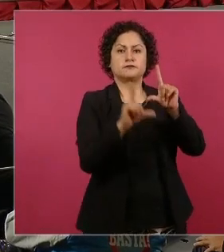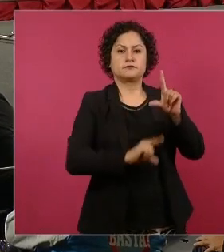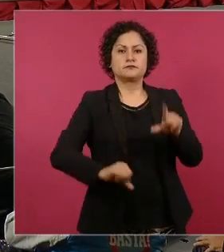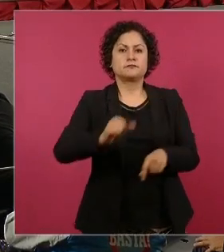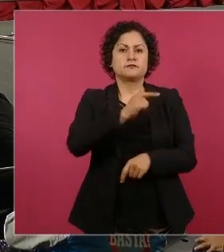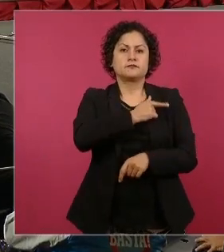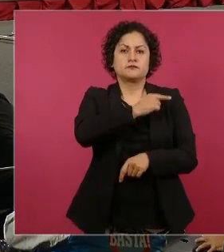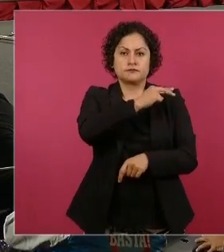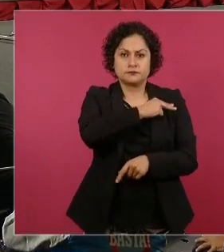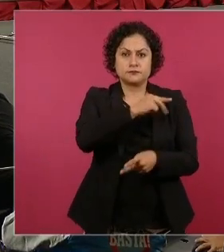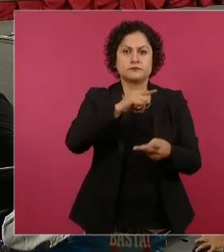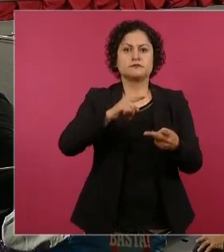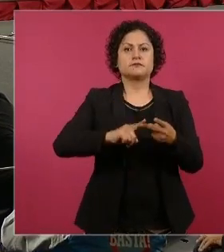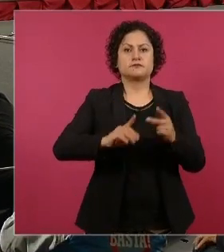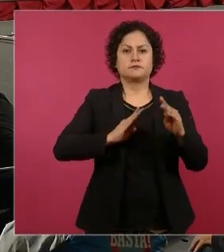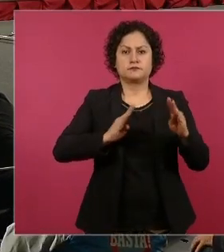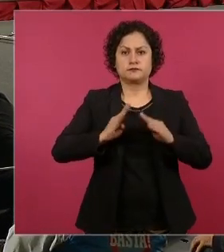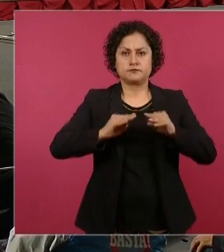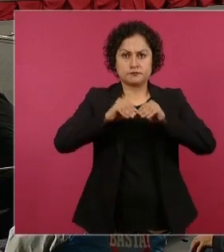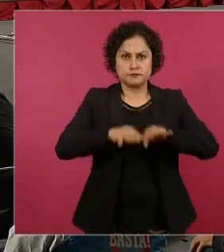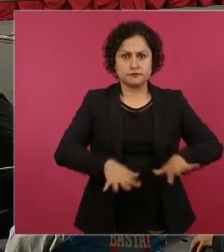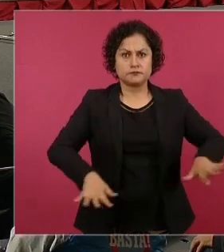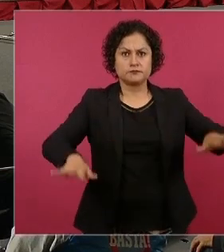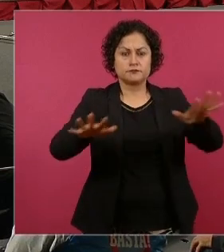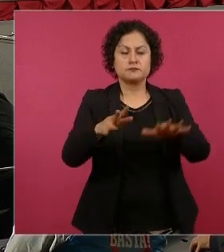Guardia Nacional y de las Fuerzas Armadas,